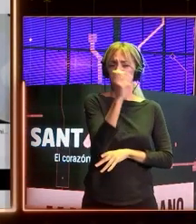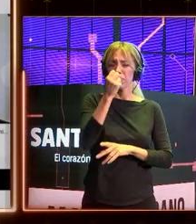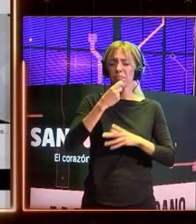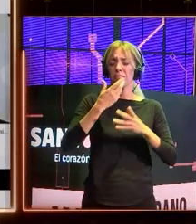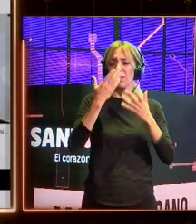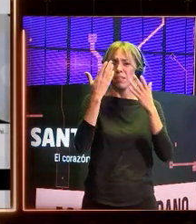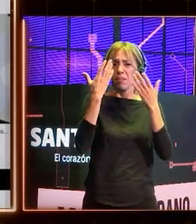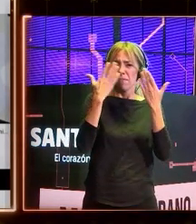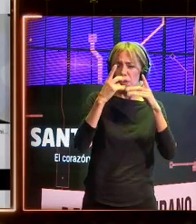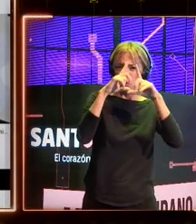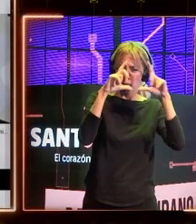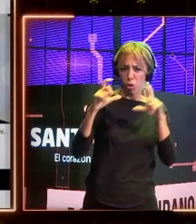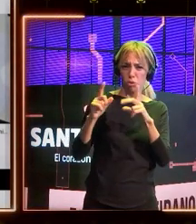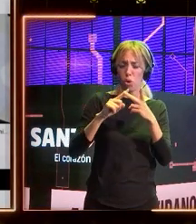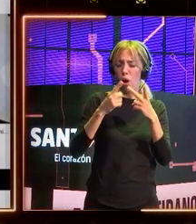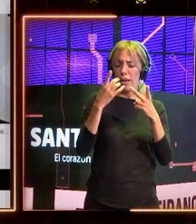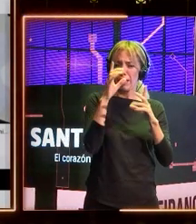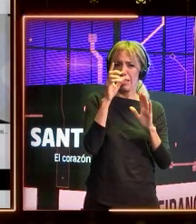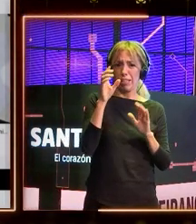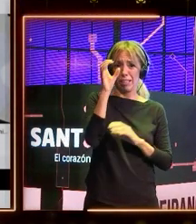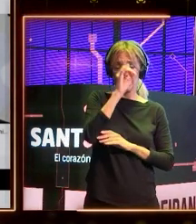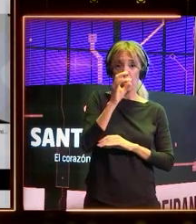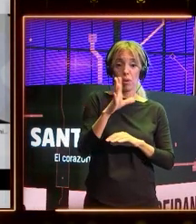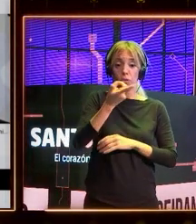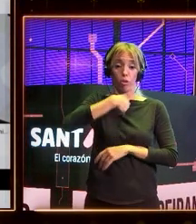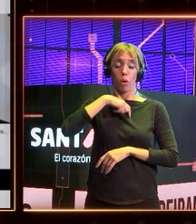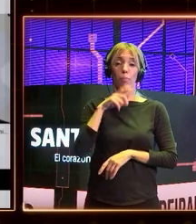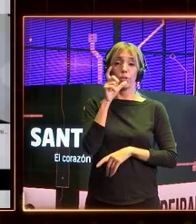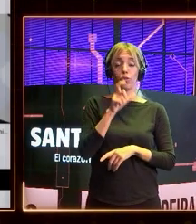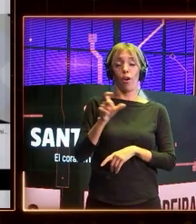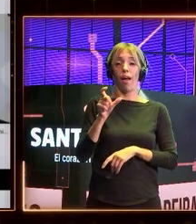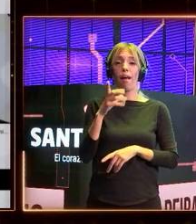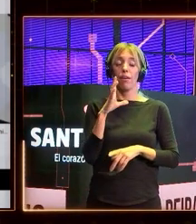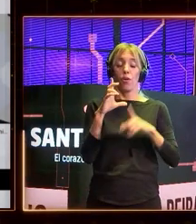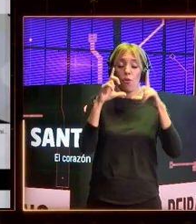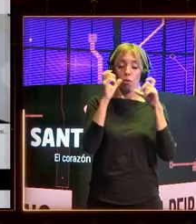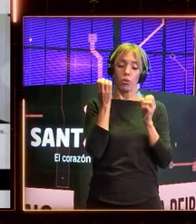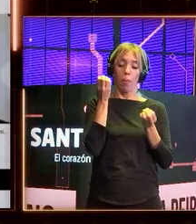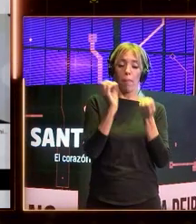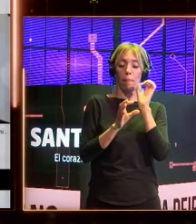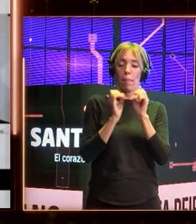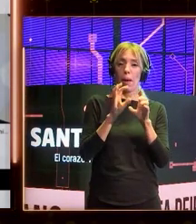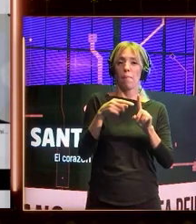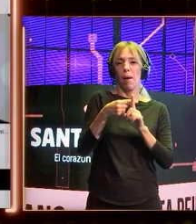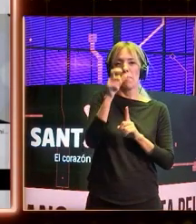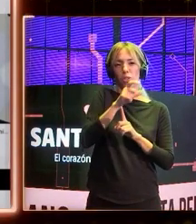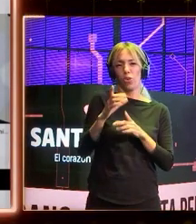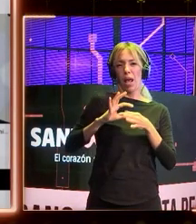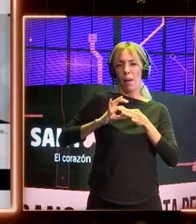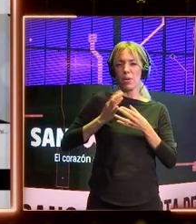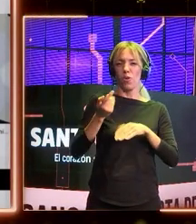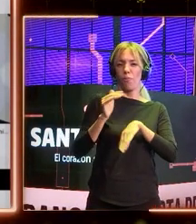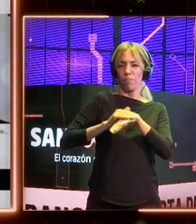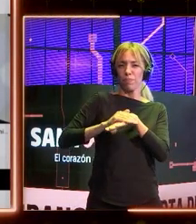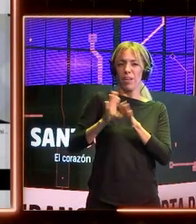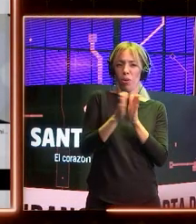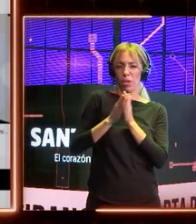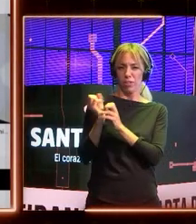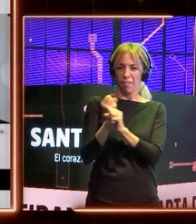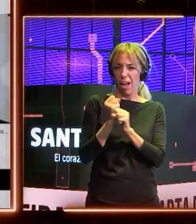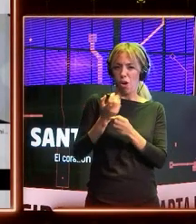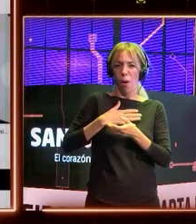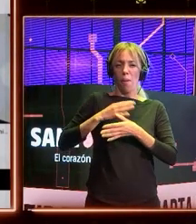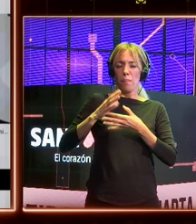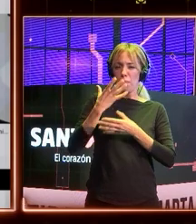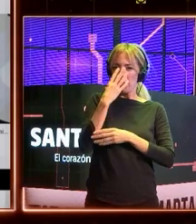esos repositorios donde hemos ido subiendo imágenes y etiquetando cuidadosamente los nombres de nuestras personas queridas, de nuestros amigos, compañeros de trabajo,